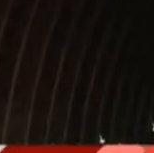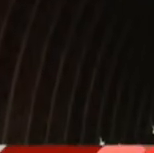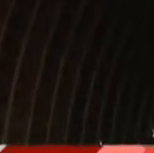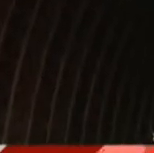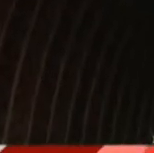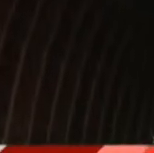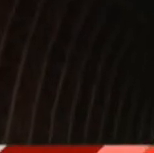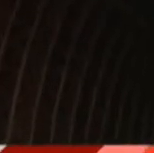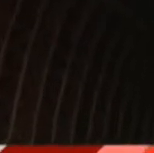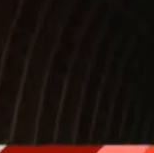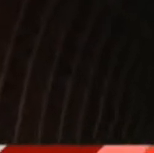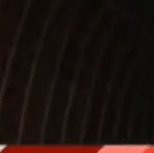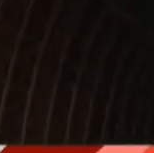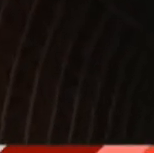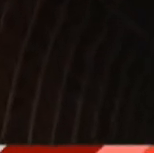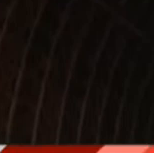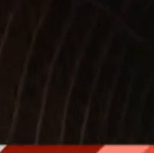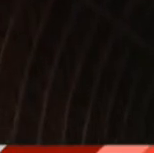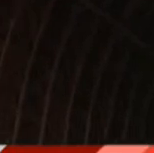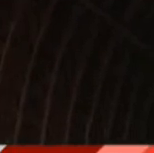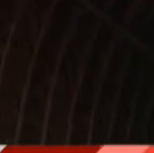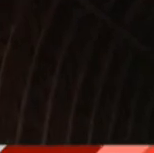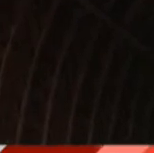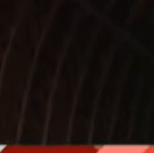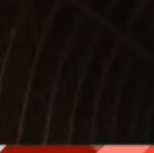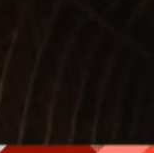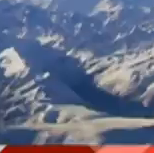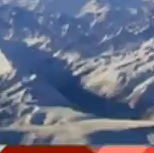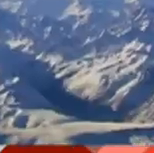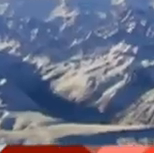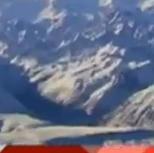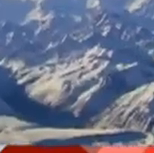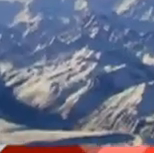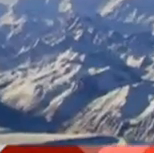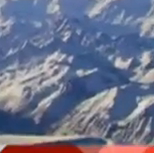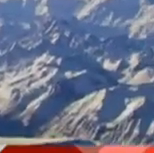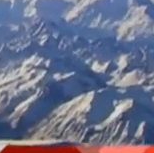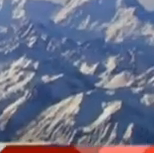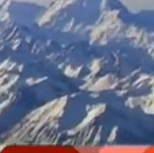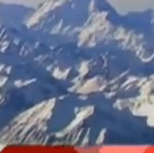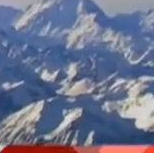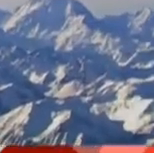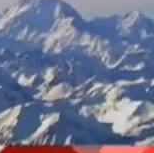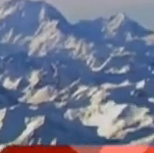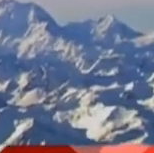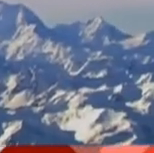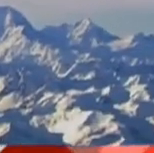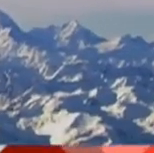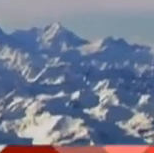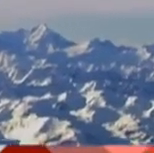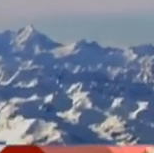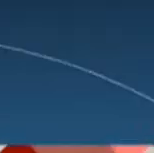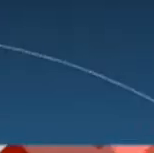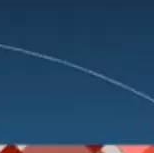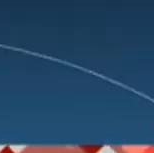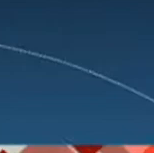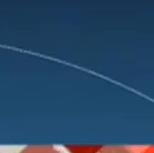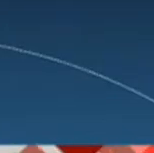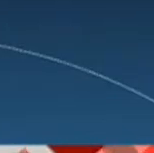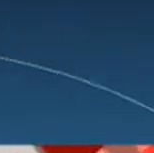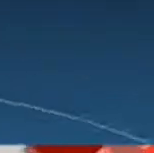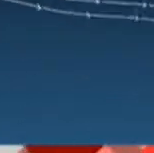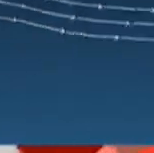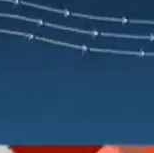esta iniciativa de Alphabet también se centran en llevar conexión a zonas afectadas por catástrofes naturales, como por ejemplo en este